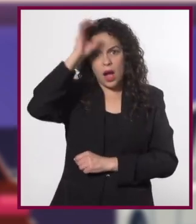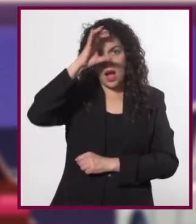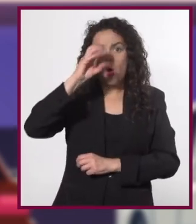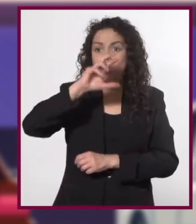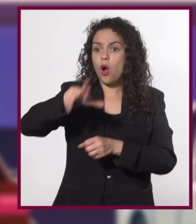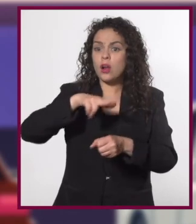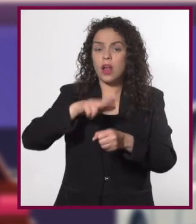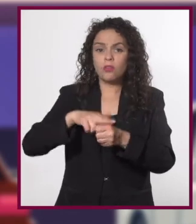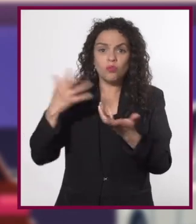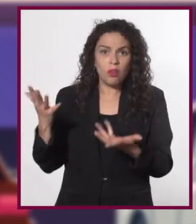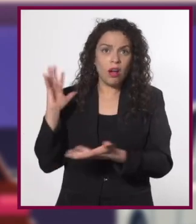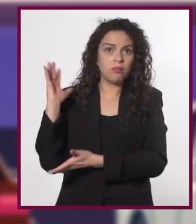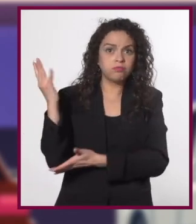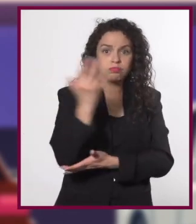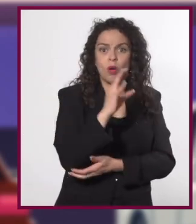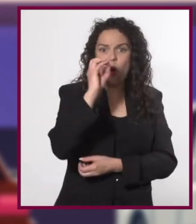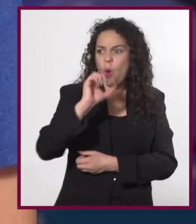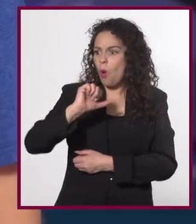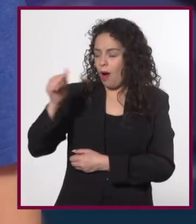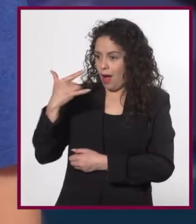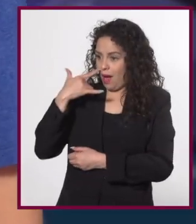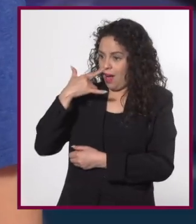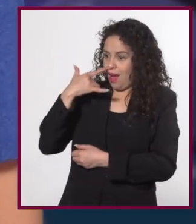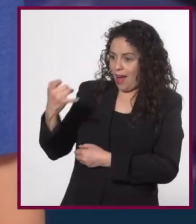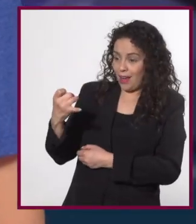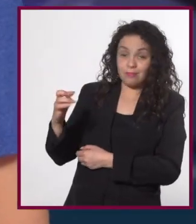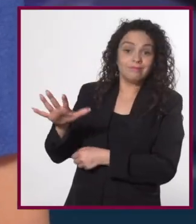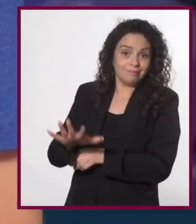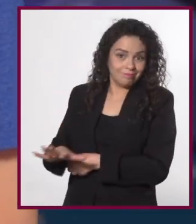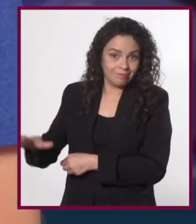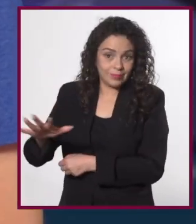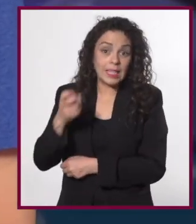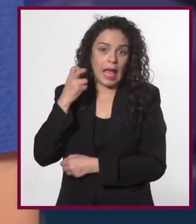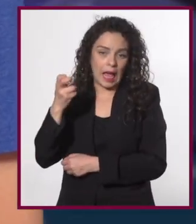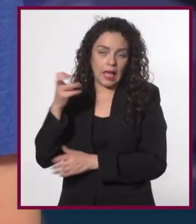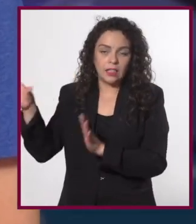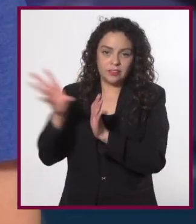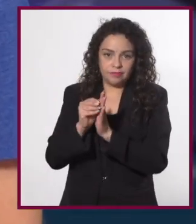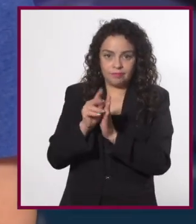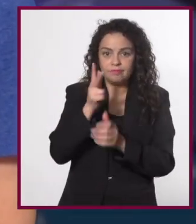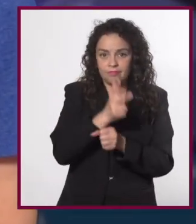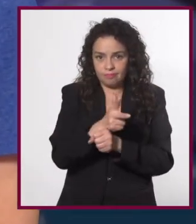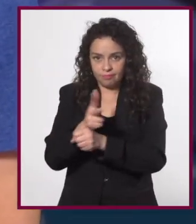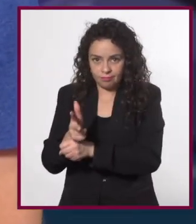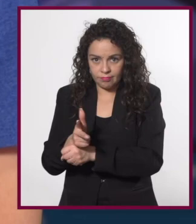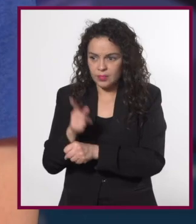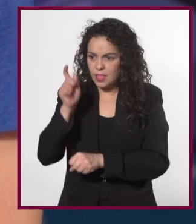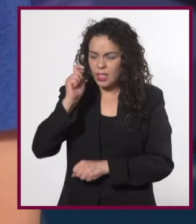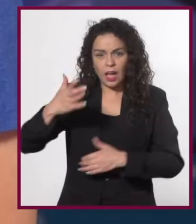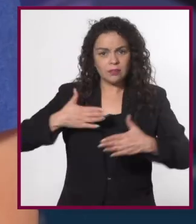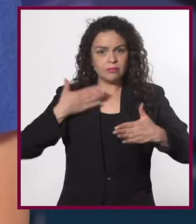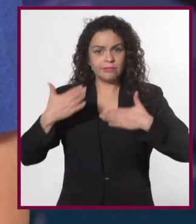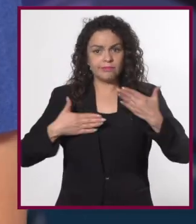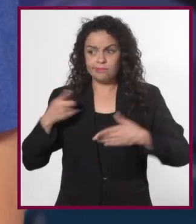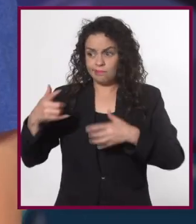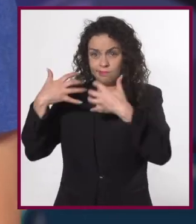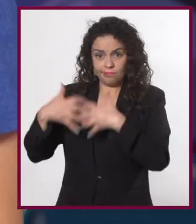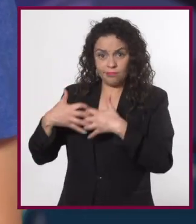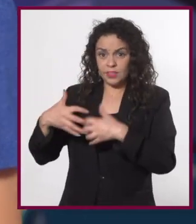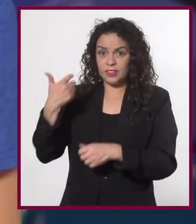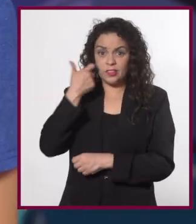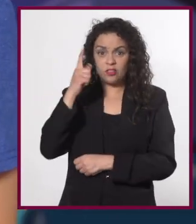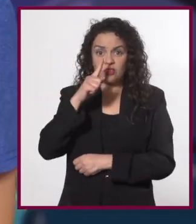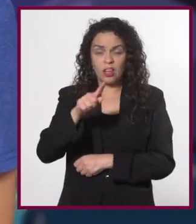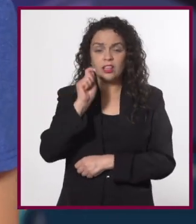o los mundos exóticos. De alguna manera, era de esperarse que la industria del entretenimiento no quisiera producir o